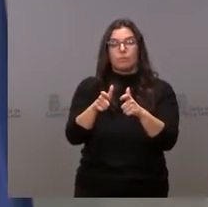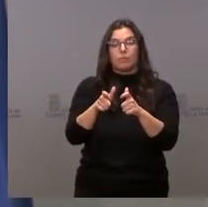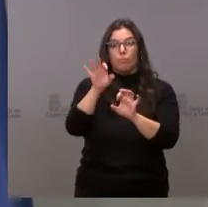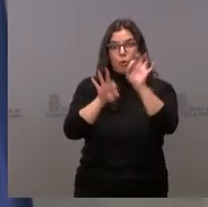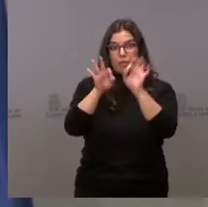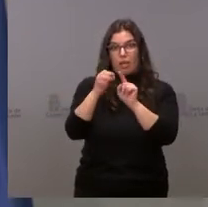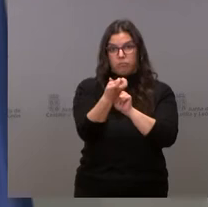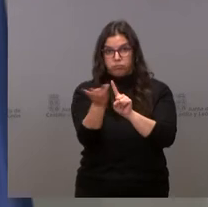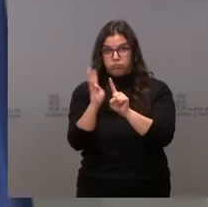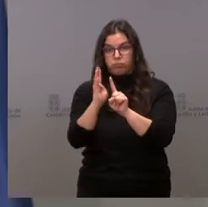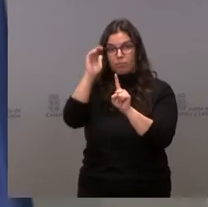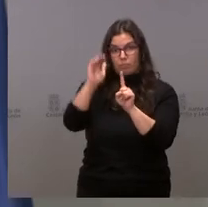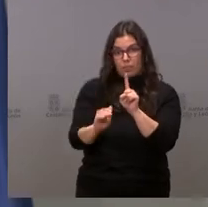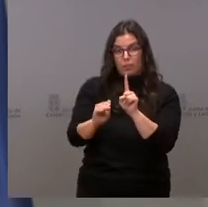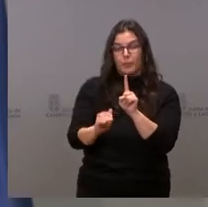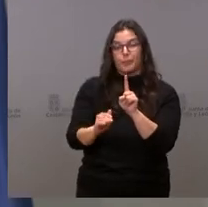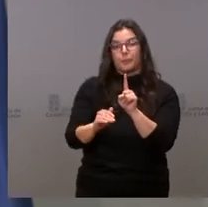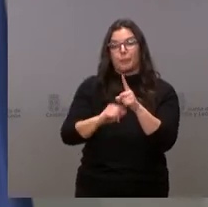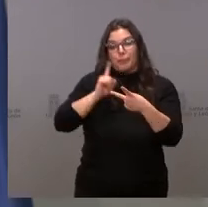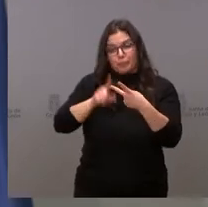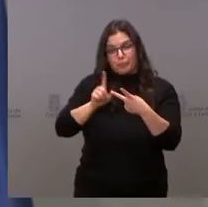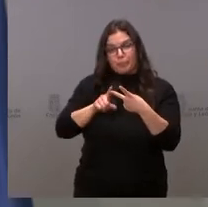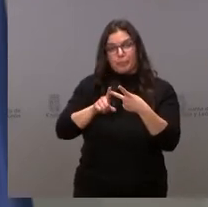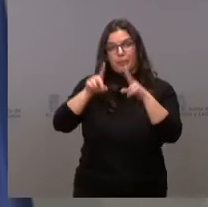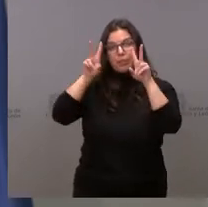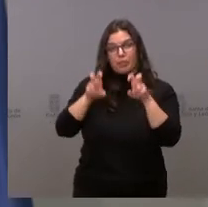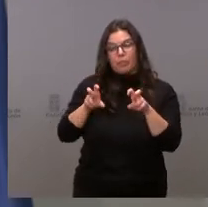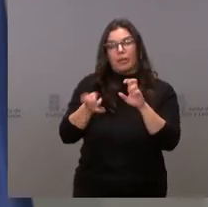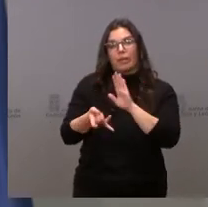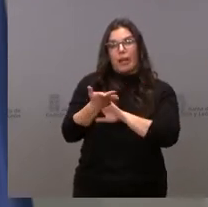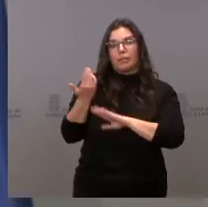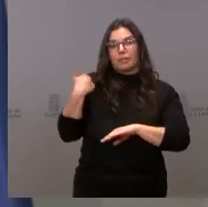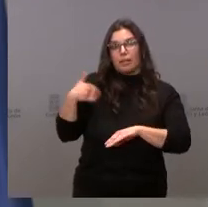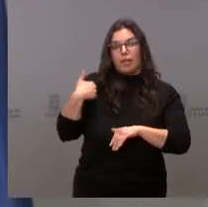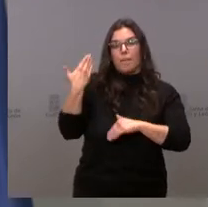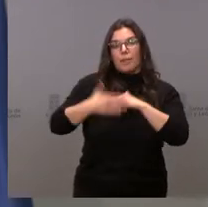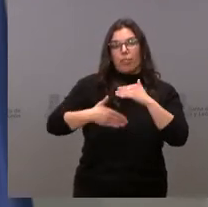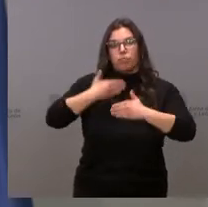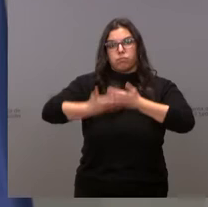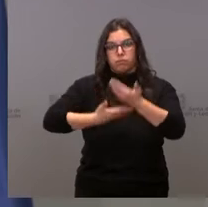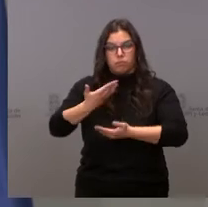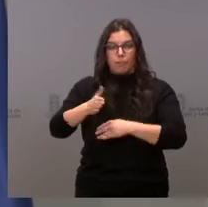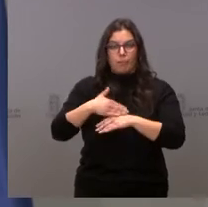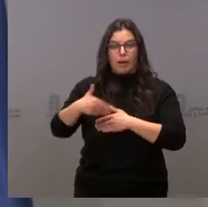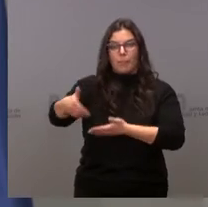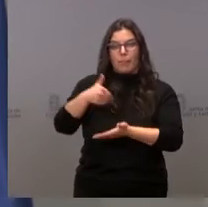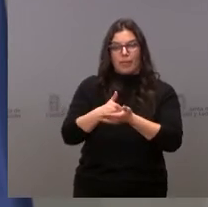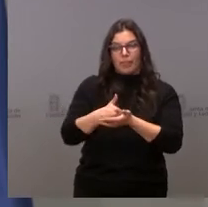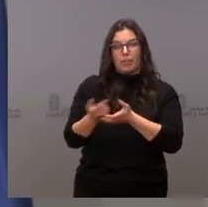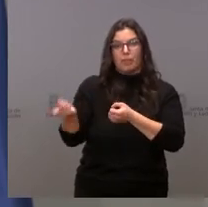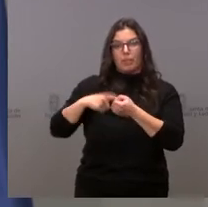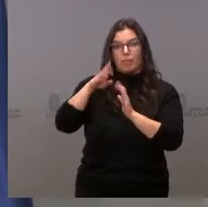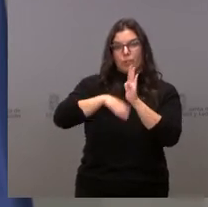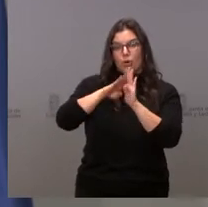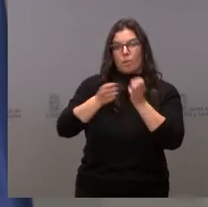reduciendo el número de alumnos por aula y el establecimiento del plazo para la solicitud de la adhesión a la